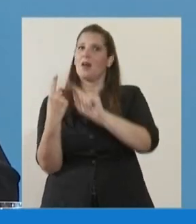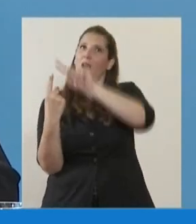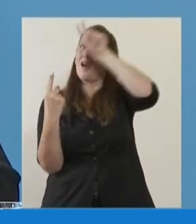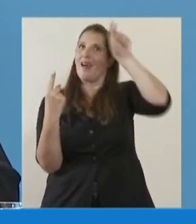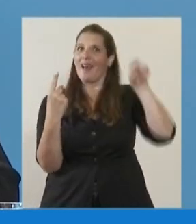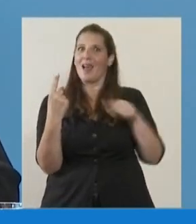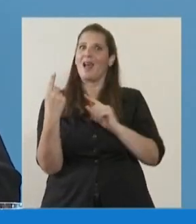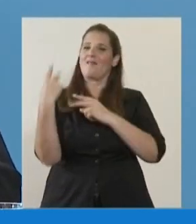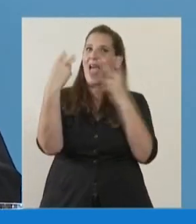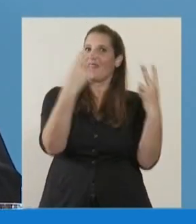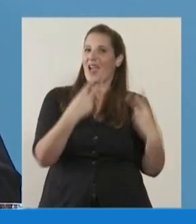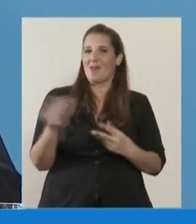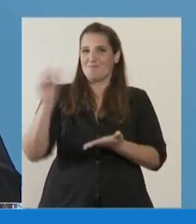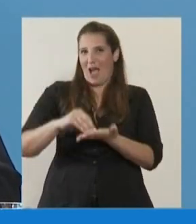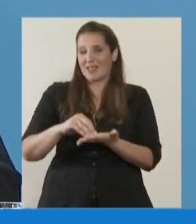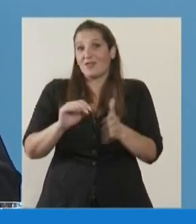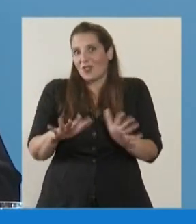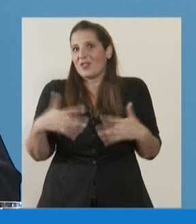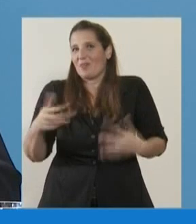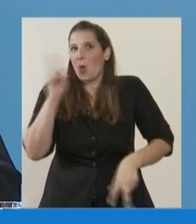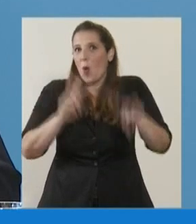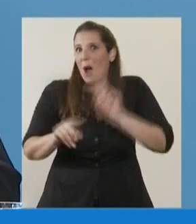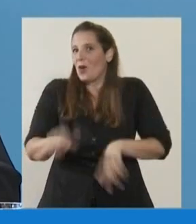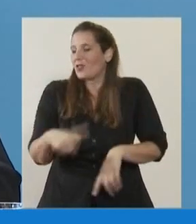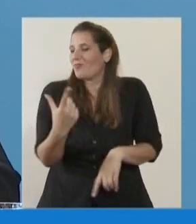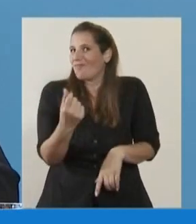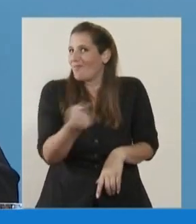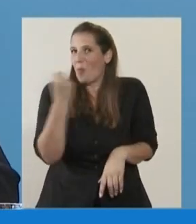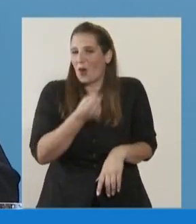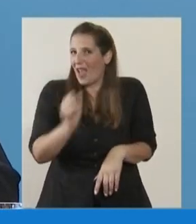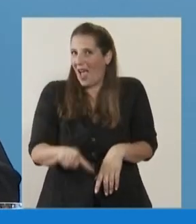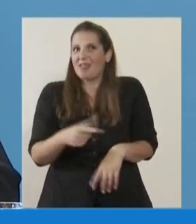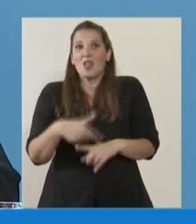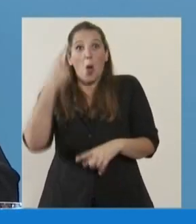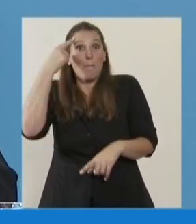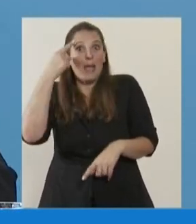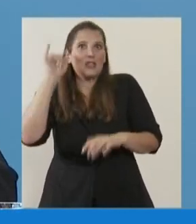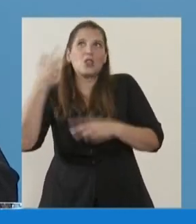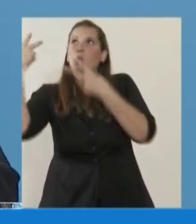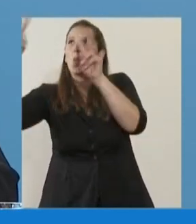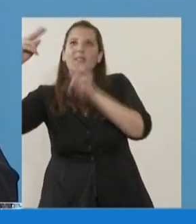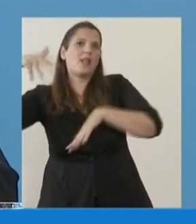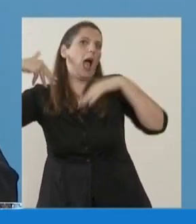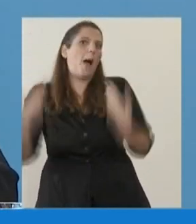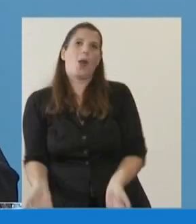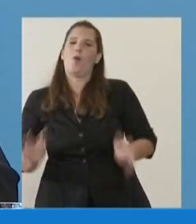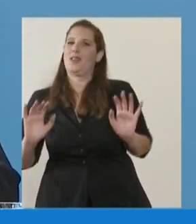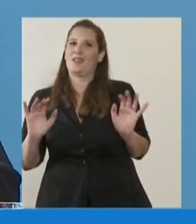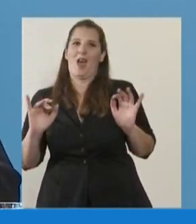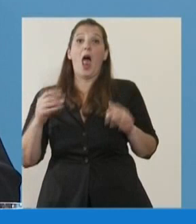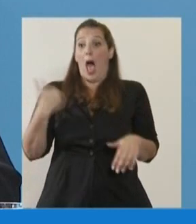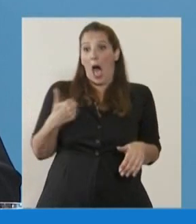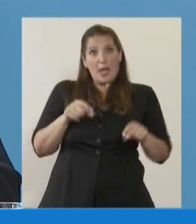que es un producto muy sólido que estamos ofreciendo al mercado, que va a ser muy bien recibido tanto por los turistas argentinos